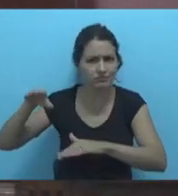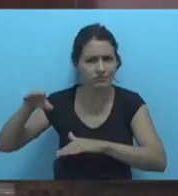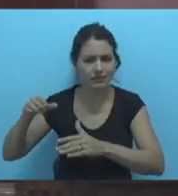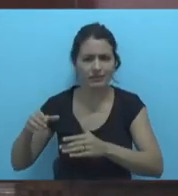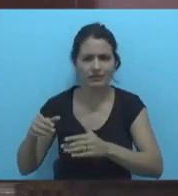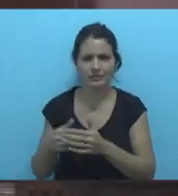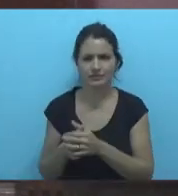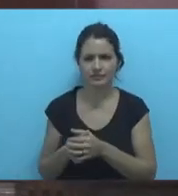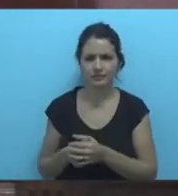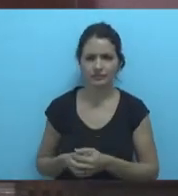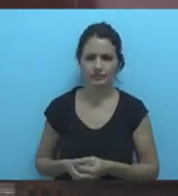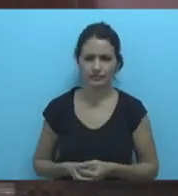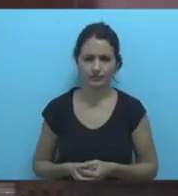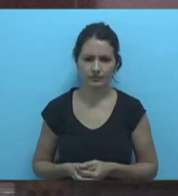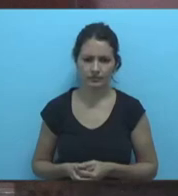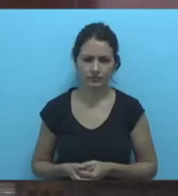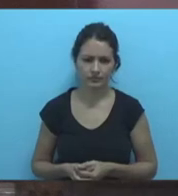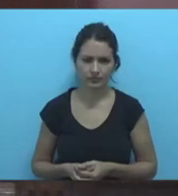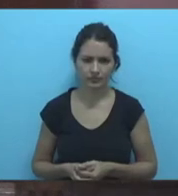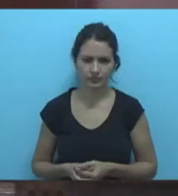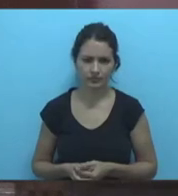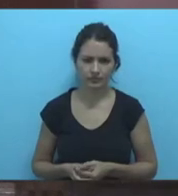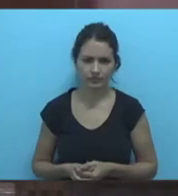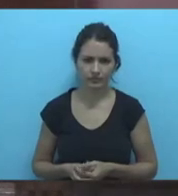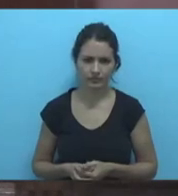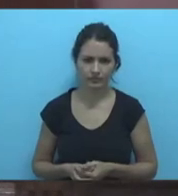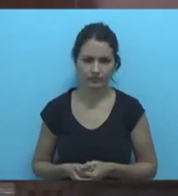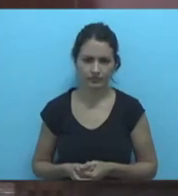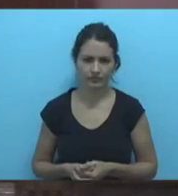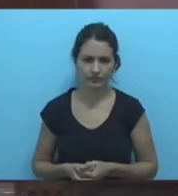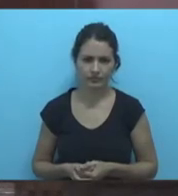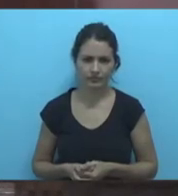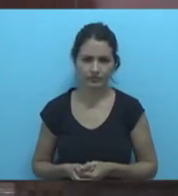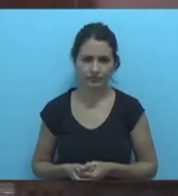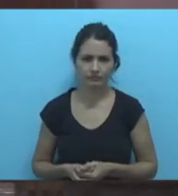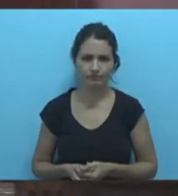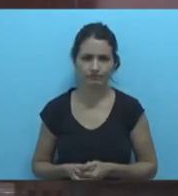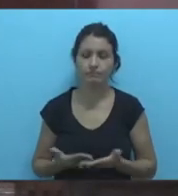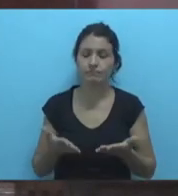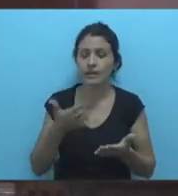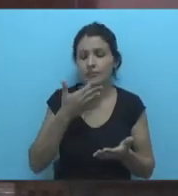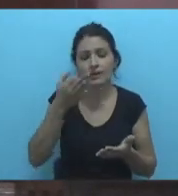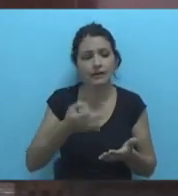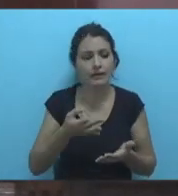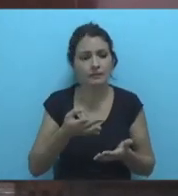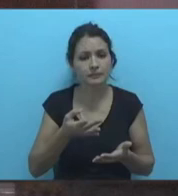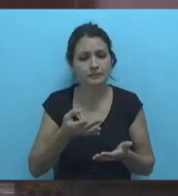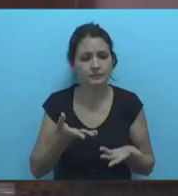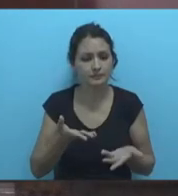Recursos por enorme cantidad de habitantes. Entonces, yo la verdad, señora Presidenta, que